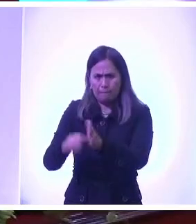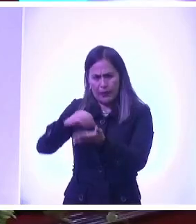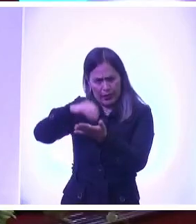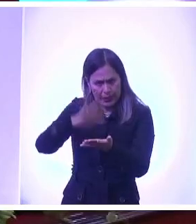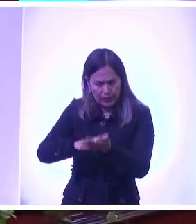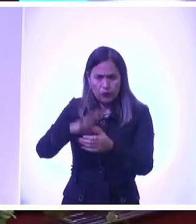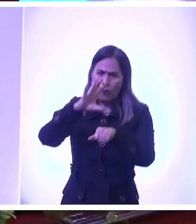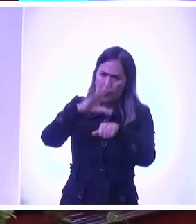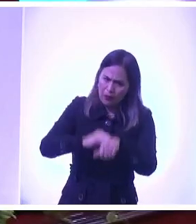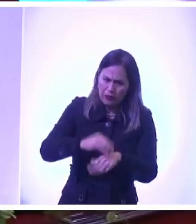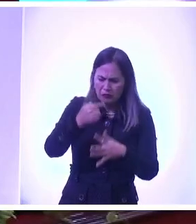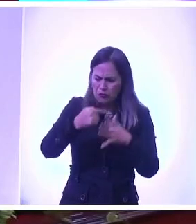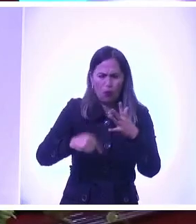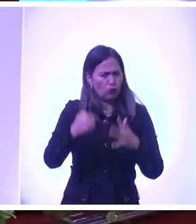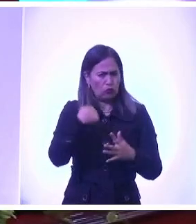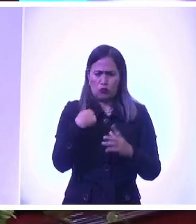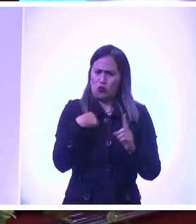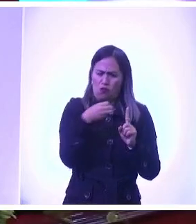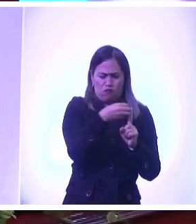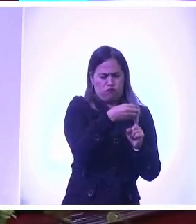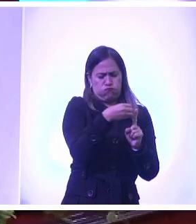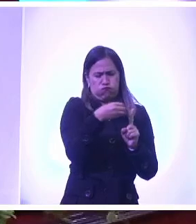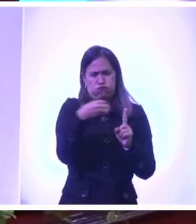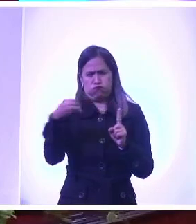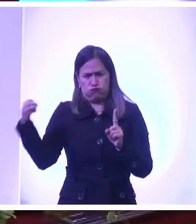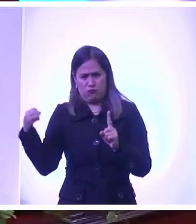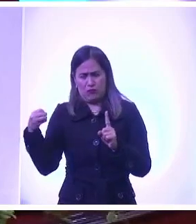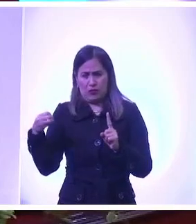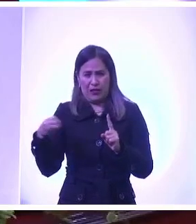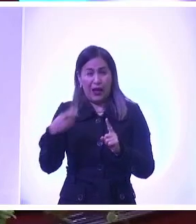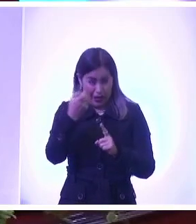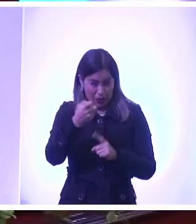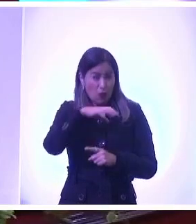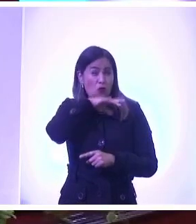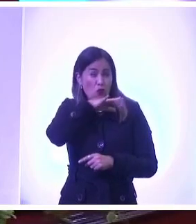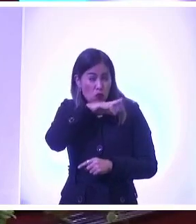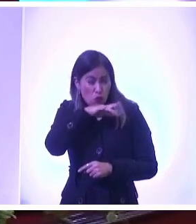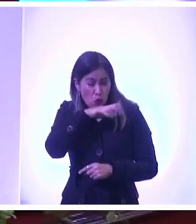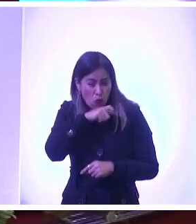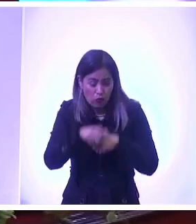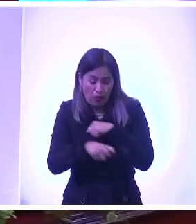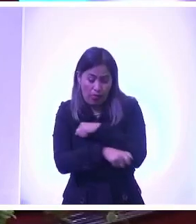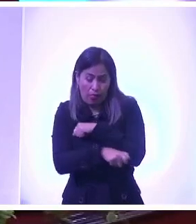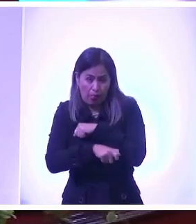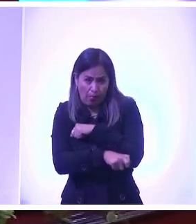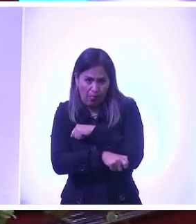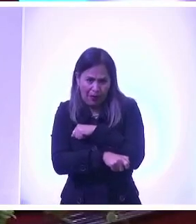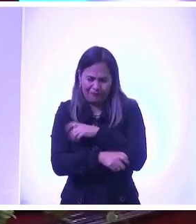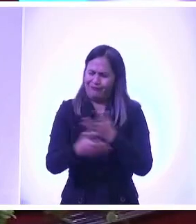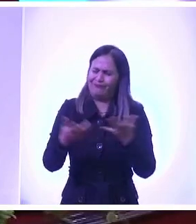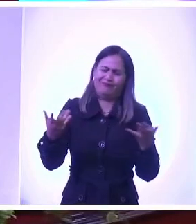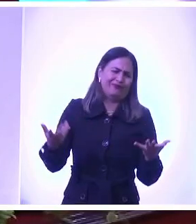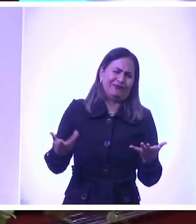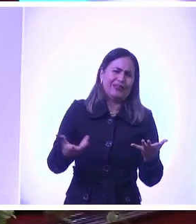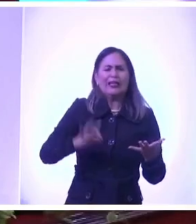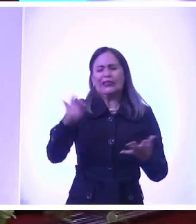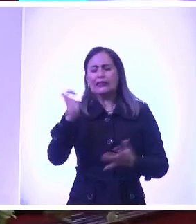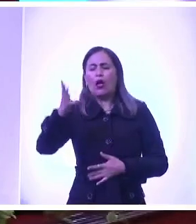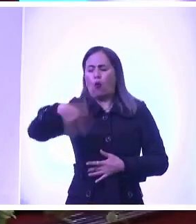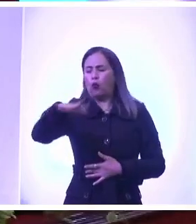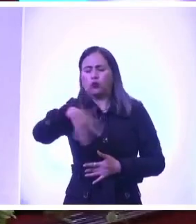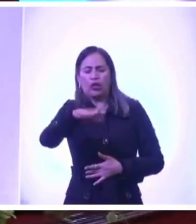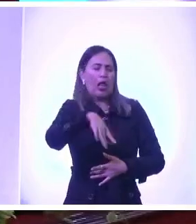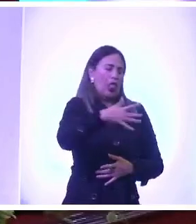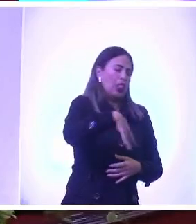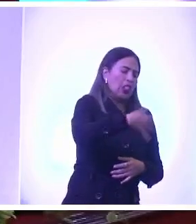todo y tengo todo en forma cómo me puede pedir una mordida ahí pues lo van a encontrar eh o sea son muy buenos decir